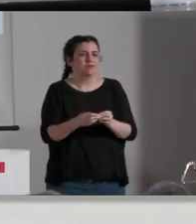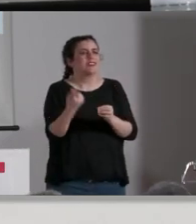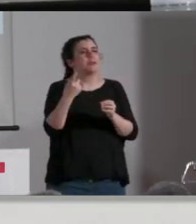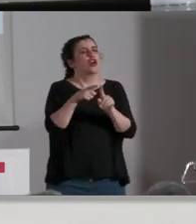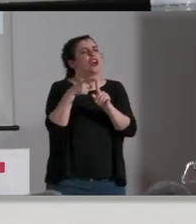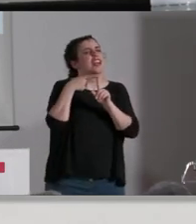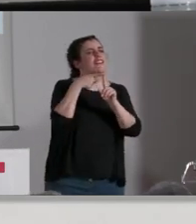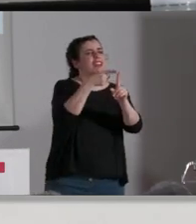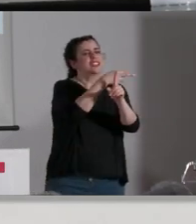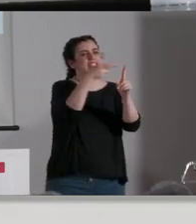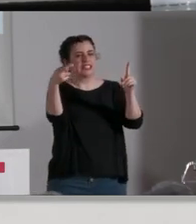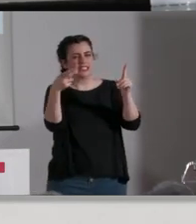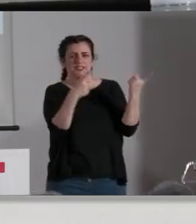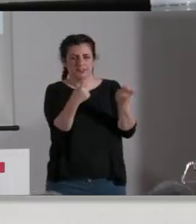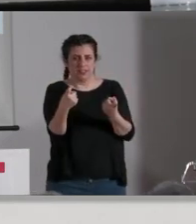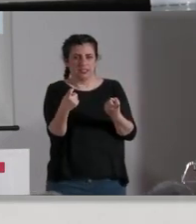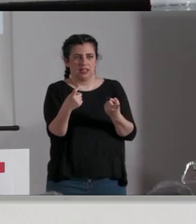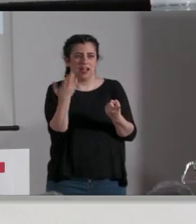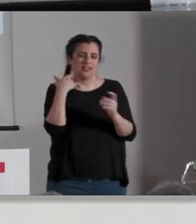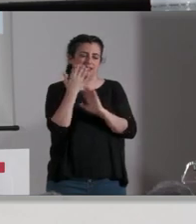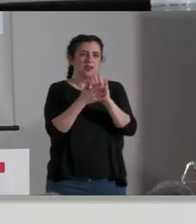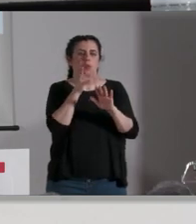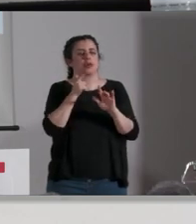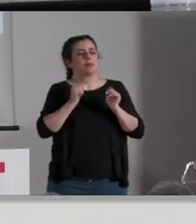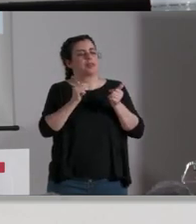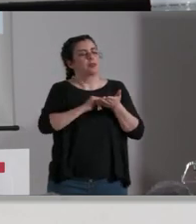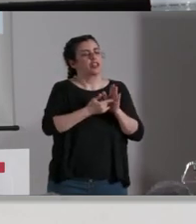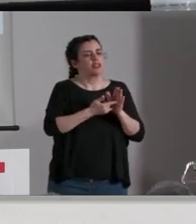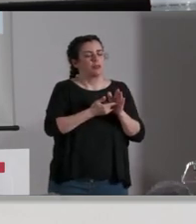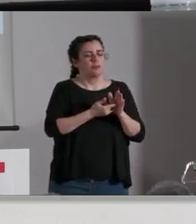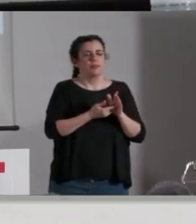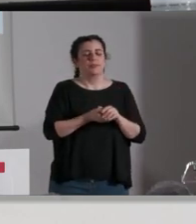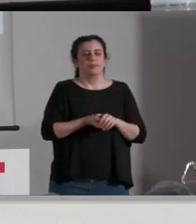¿no? Que cuando te sumerges en un proyecto así, pues